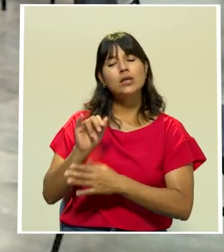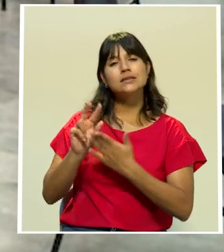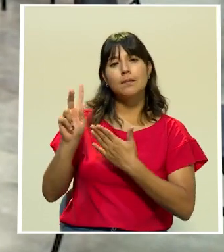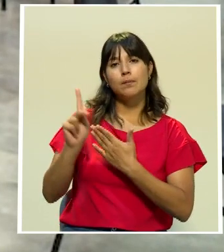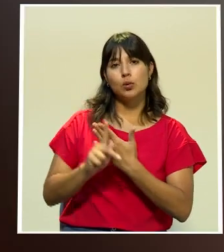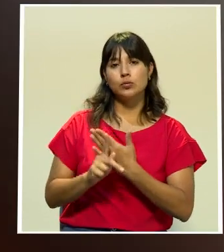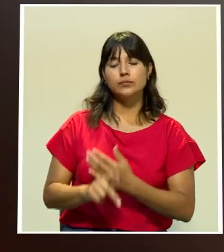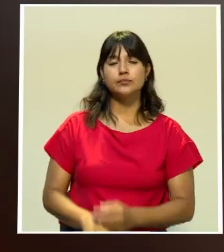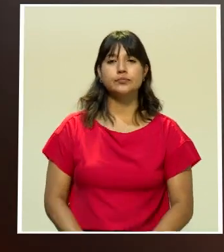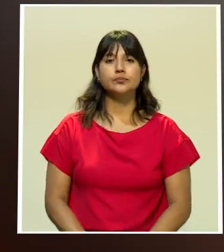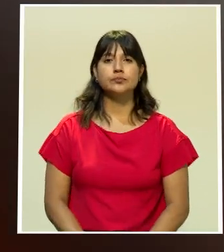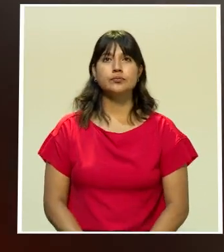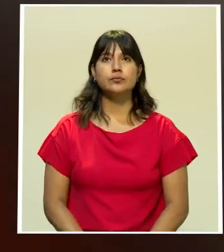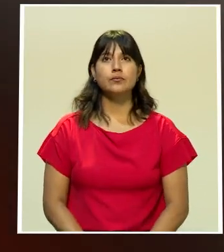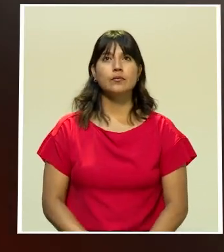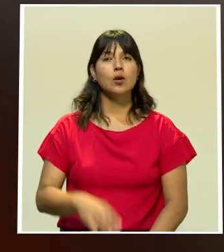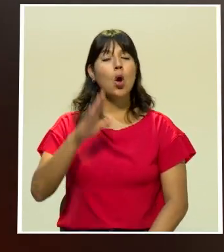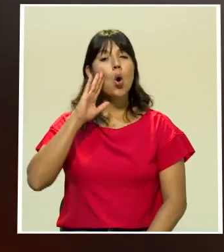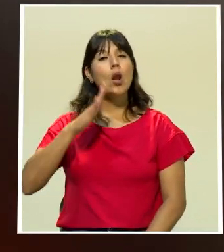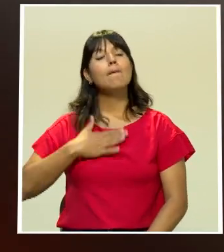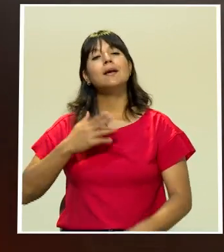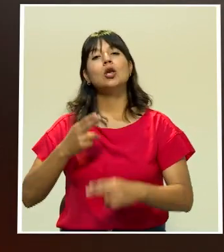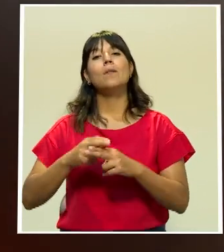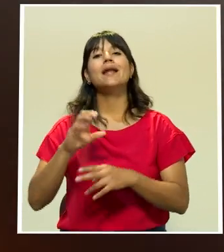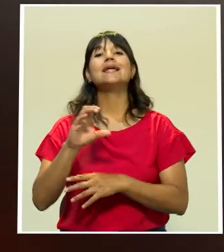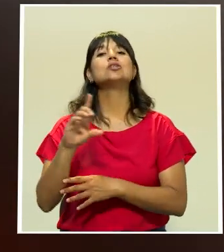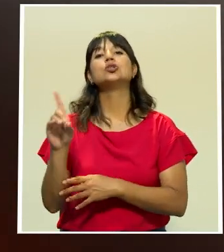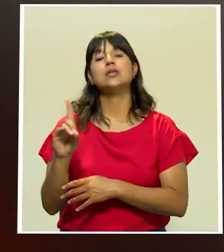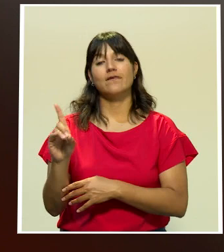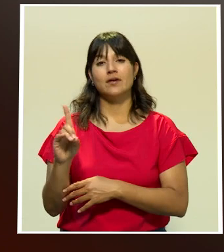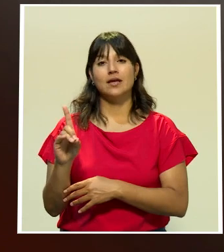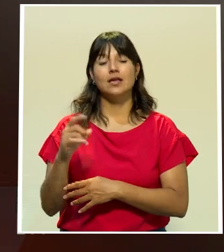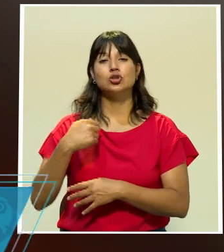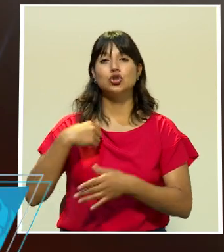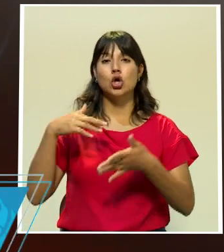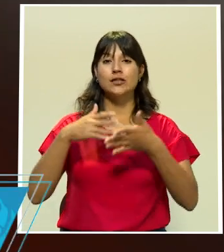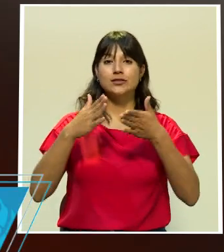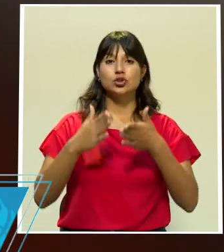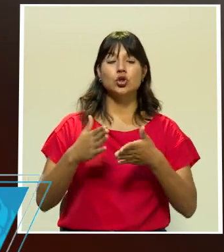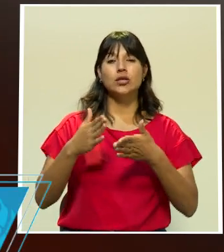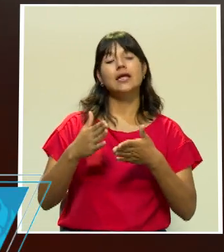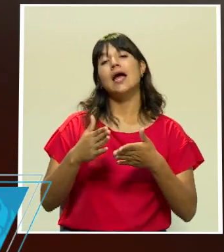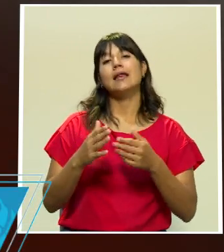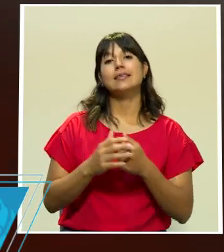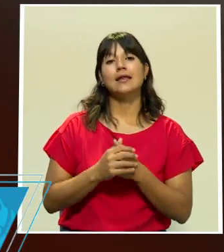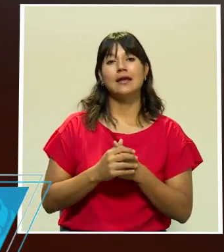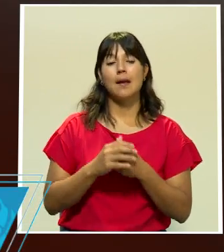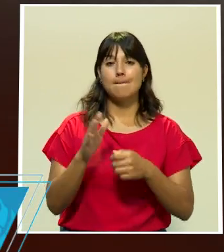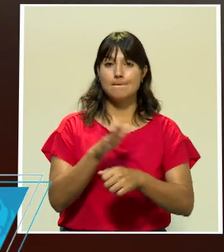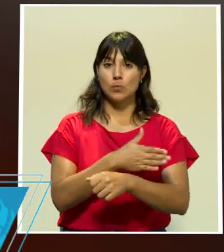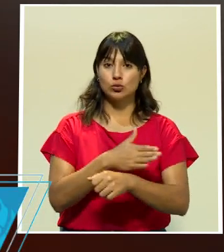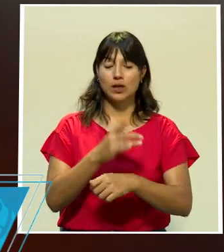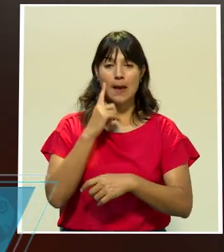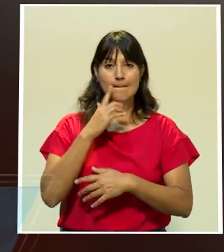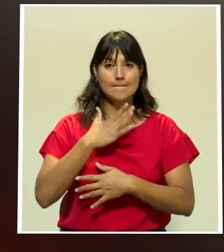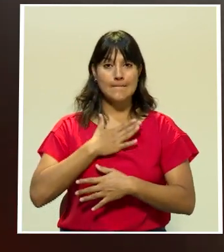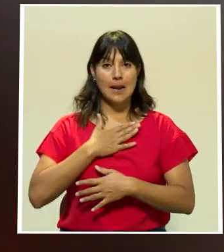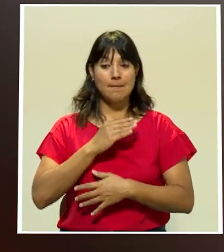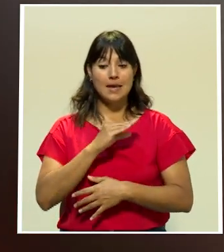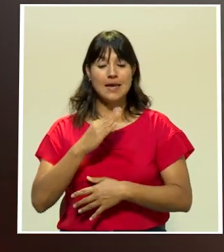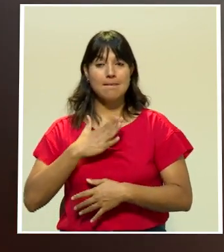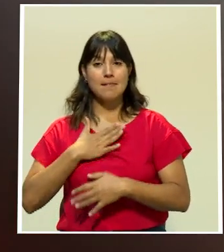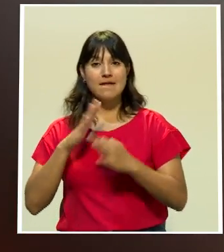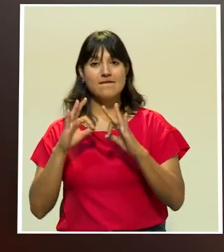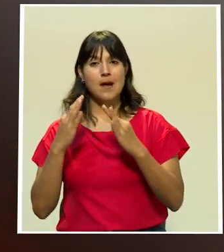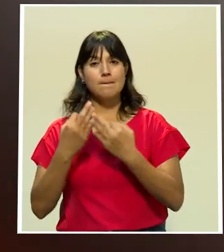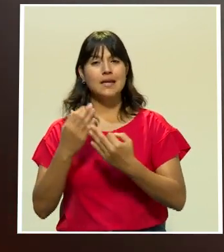programas. Hola, me llamo Christopher David Maña Brizuela, soy estudiante del CINEM. Para mí y para mi familia